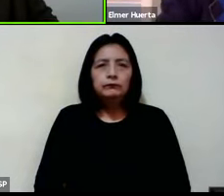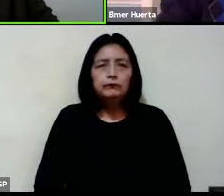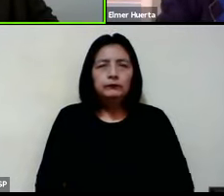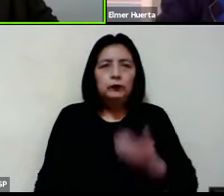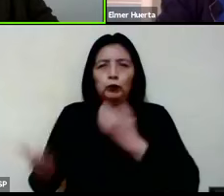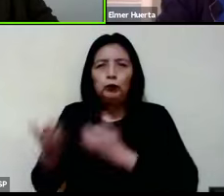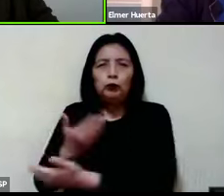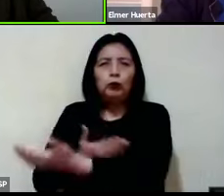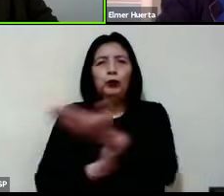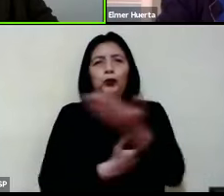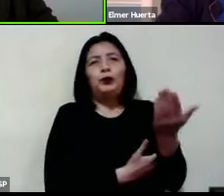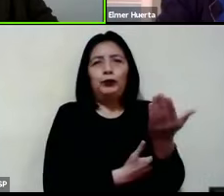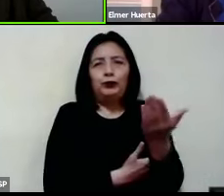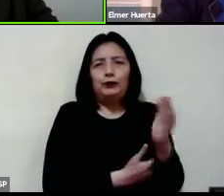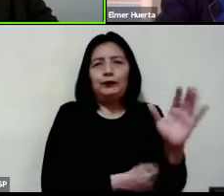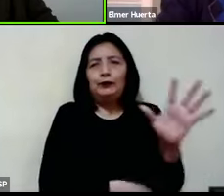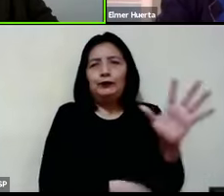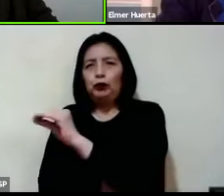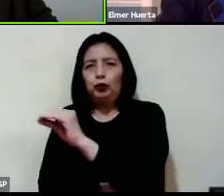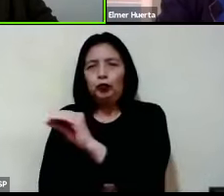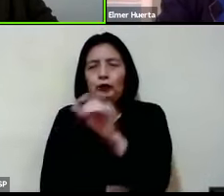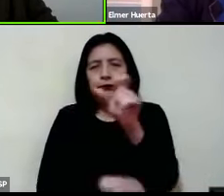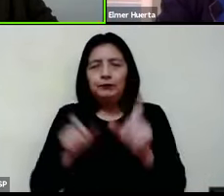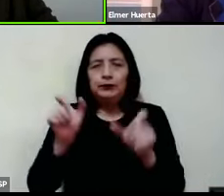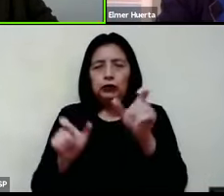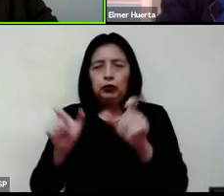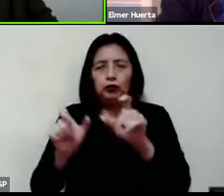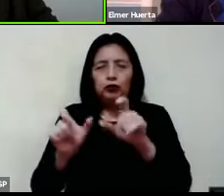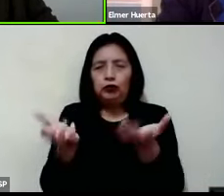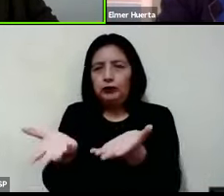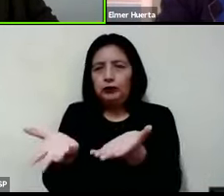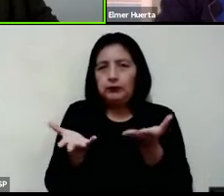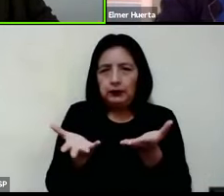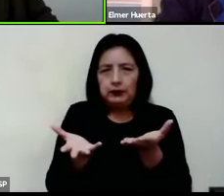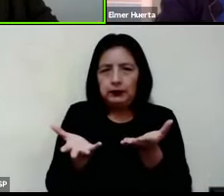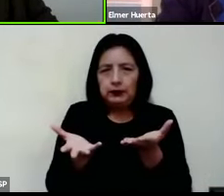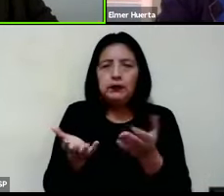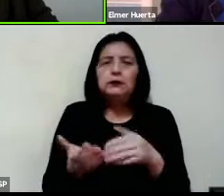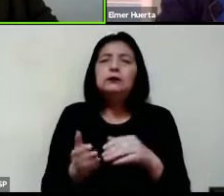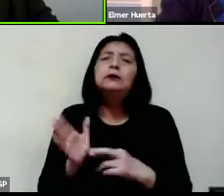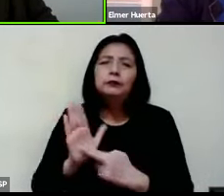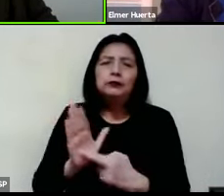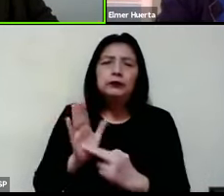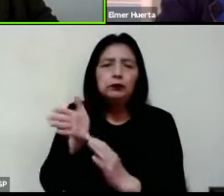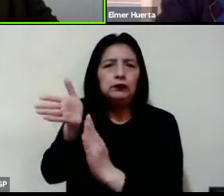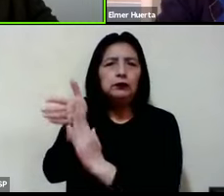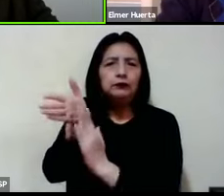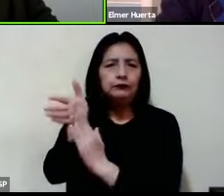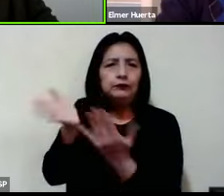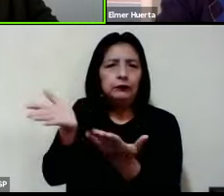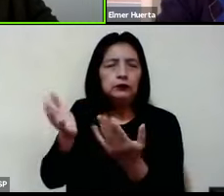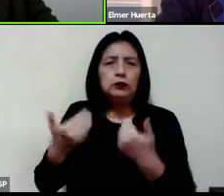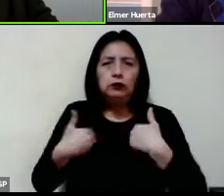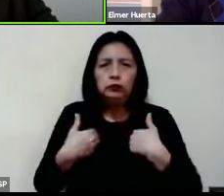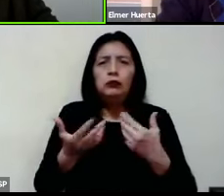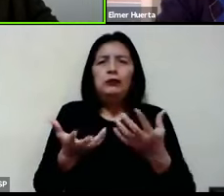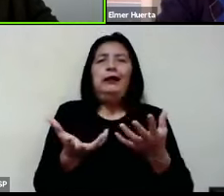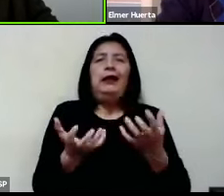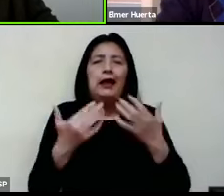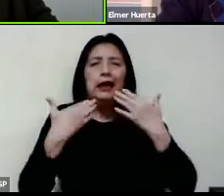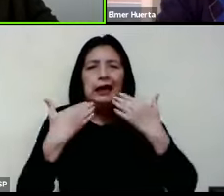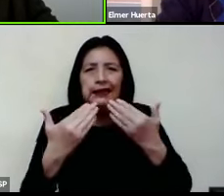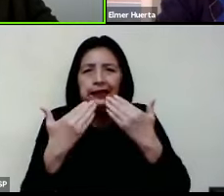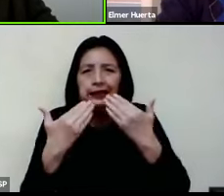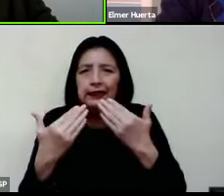Muy buenos días a todas y todas, estimados invitados. A nombre de la Defensoría del Pueblo, quiero agradecerles en primer lugar por